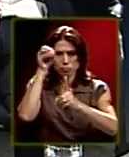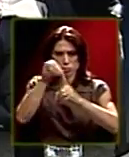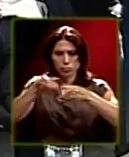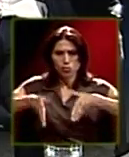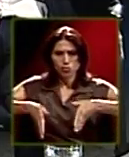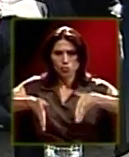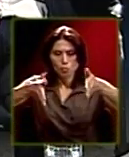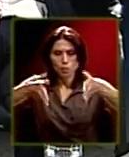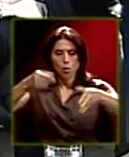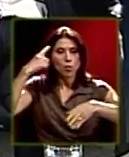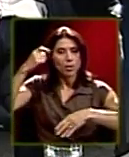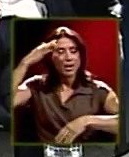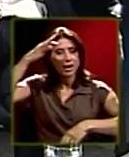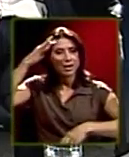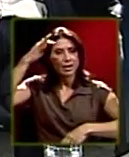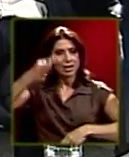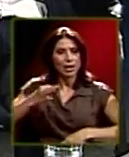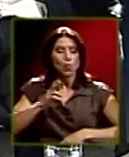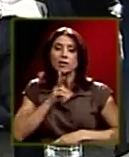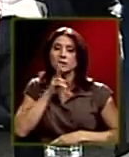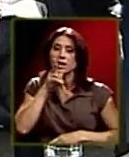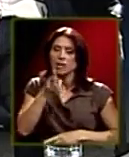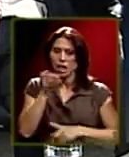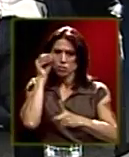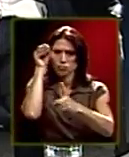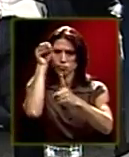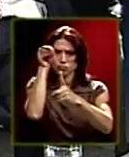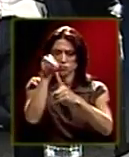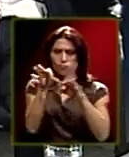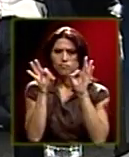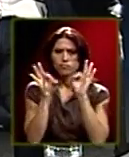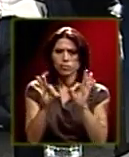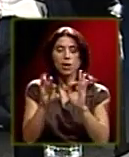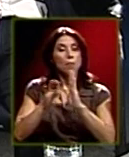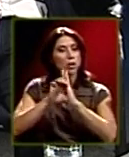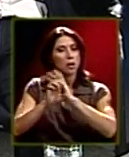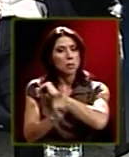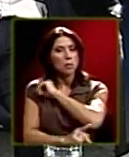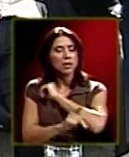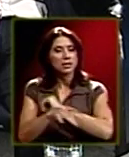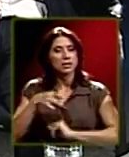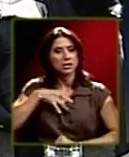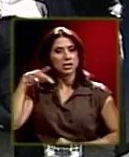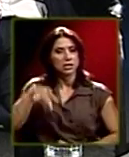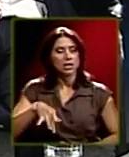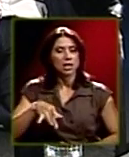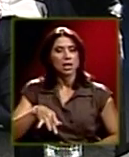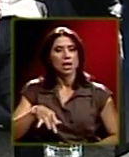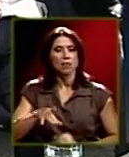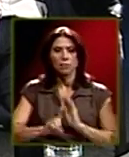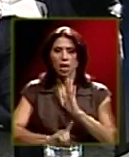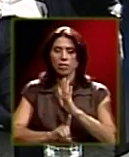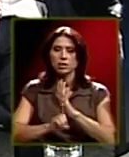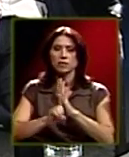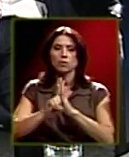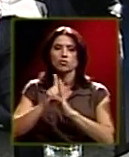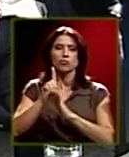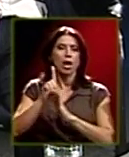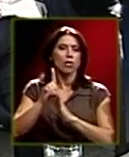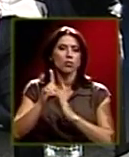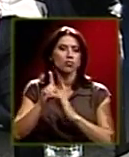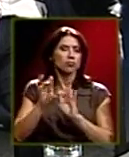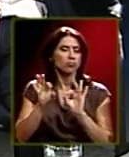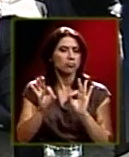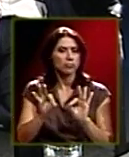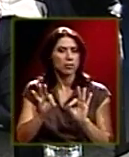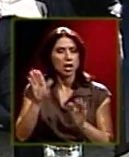rumbo está bien trazado. Hay países como Chile que han desarrollado, pues han disminuido la